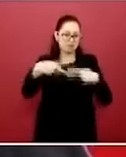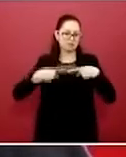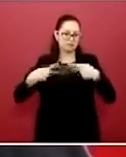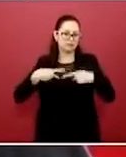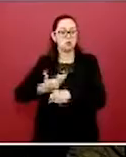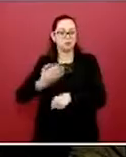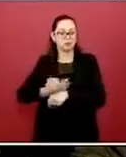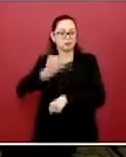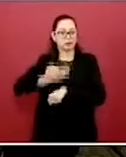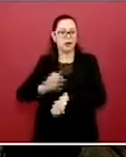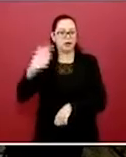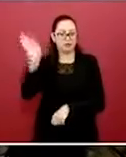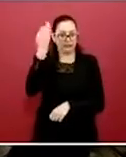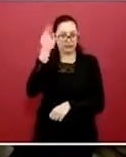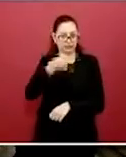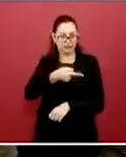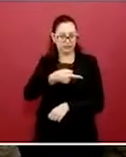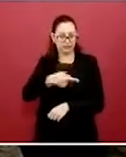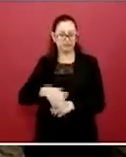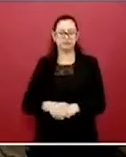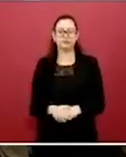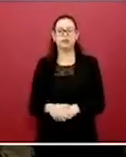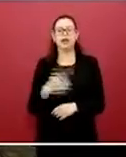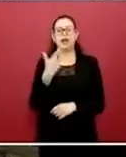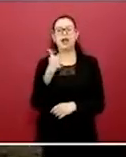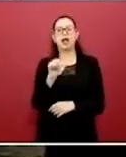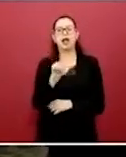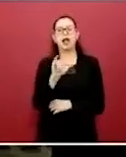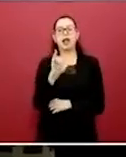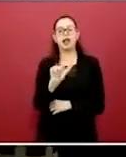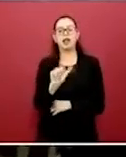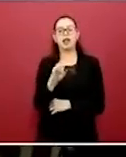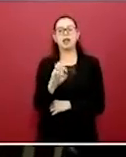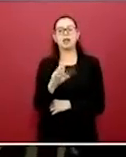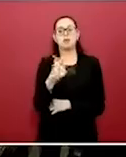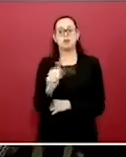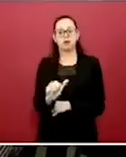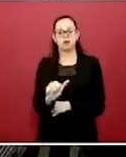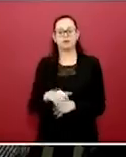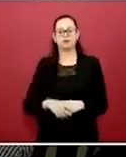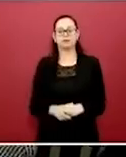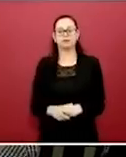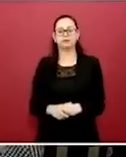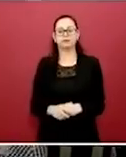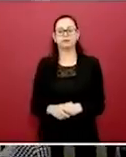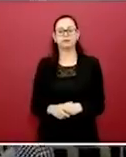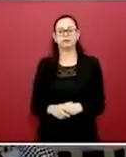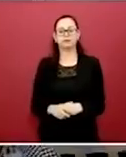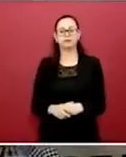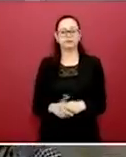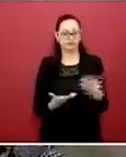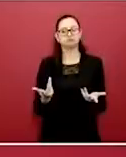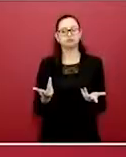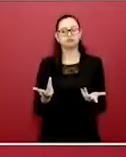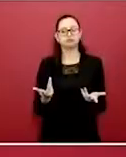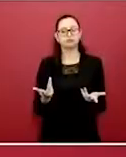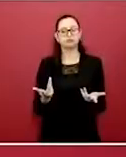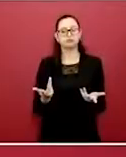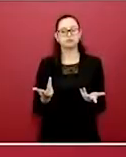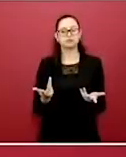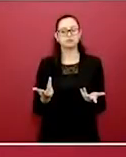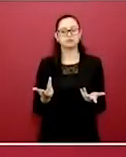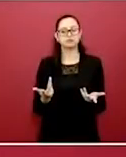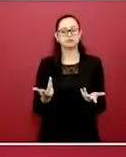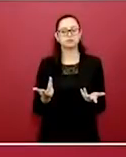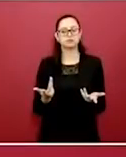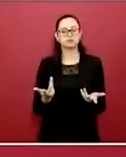beneficiario. El mandatario detalló que con dicha acción se termina con la corrupción que había en la entrega de apoyos a la ciudadanía. Por